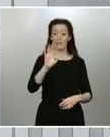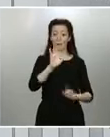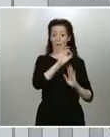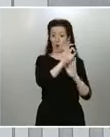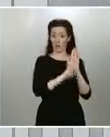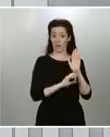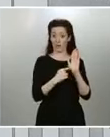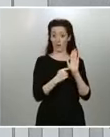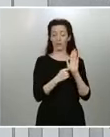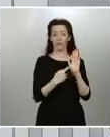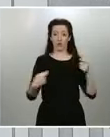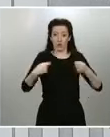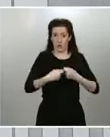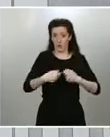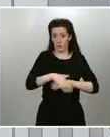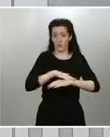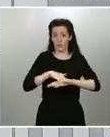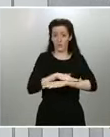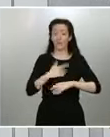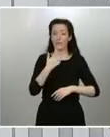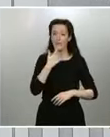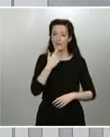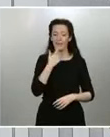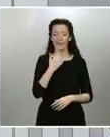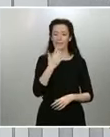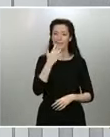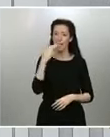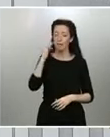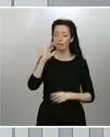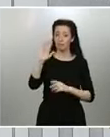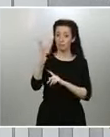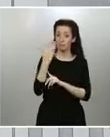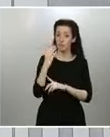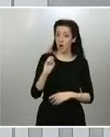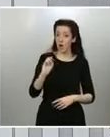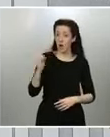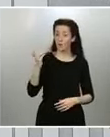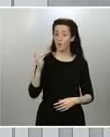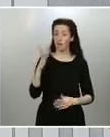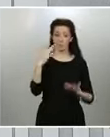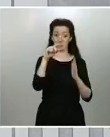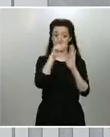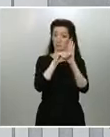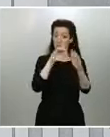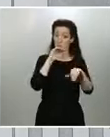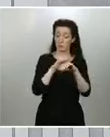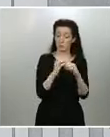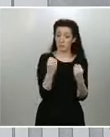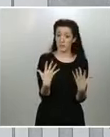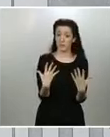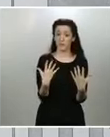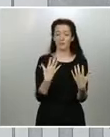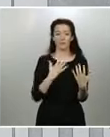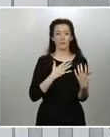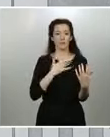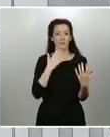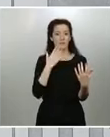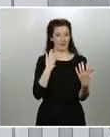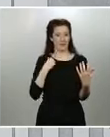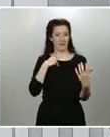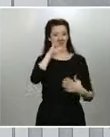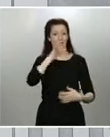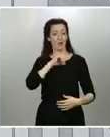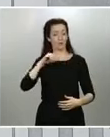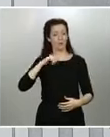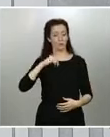cumplen con los criterios con los requisitos que se exigen a personajes territoriales y que las forman las comunidades autónomas pues el gobierno las va a abordar